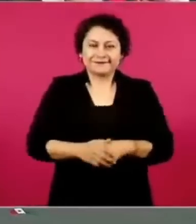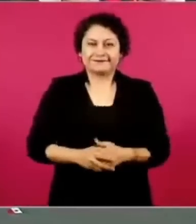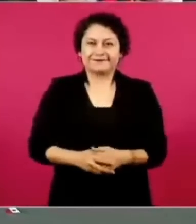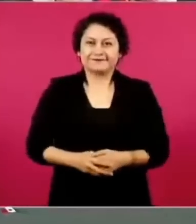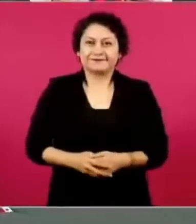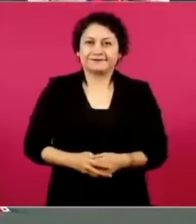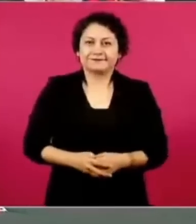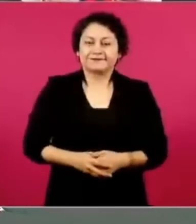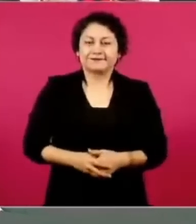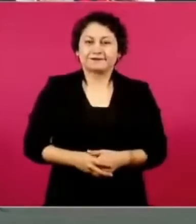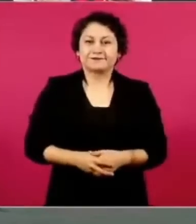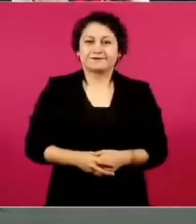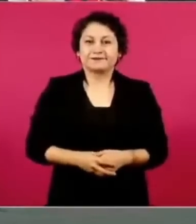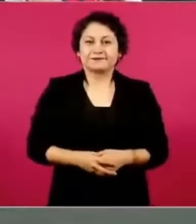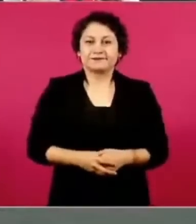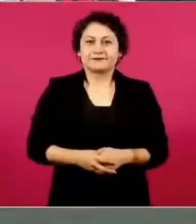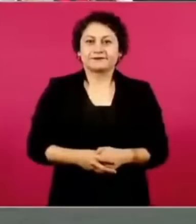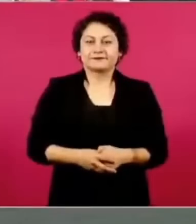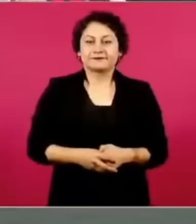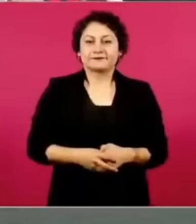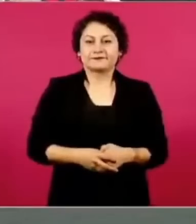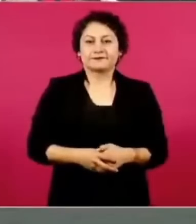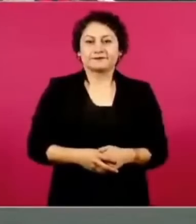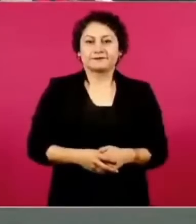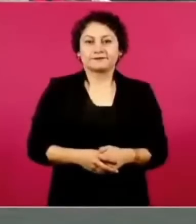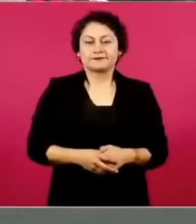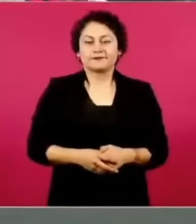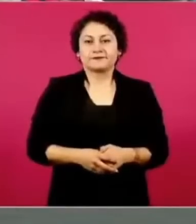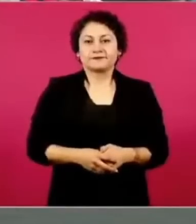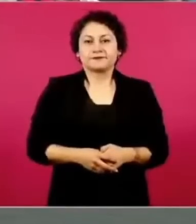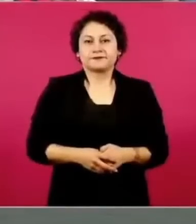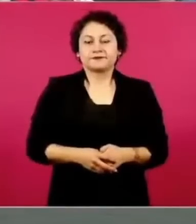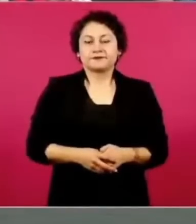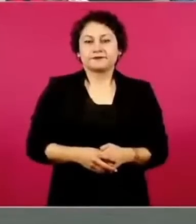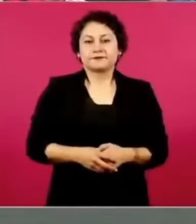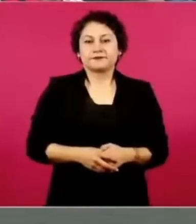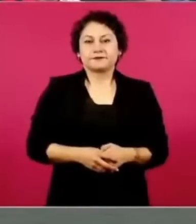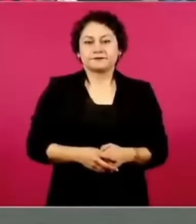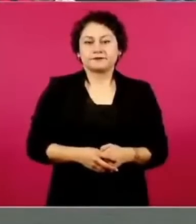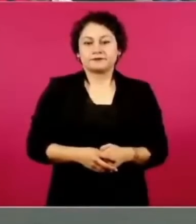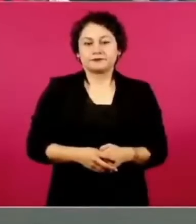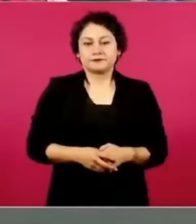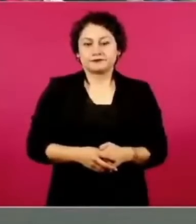Ahora vamos